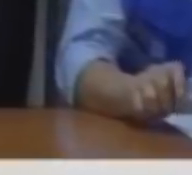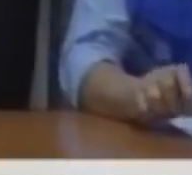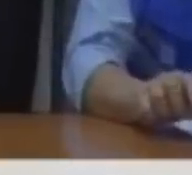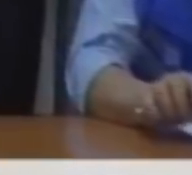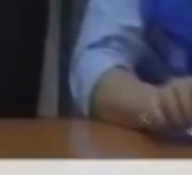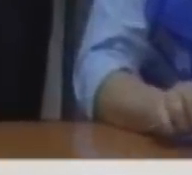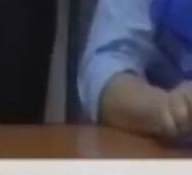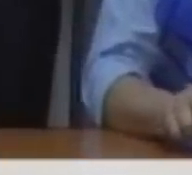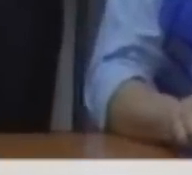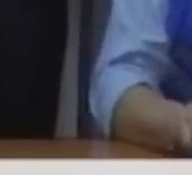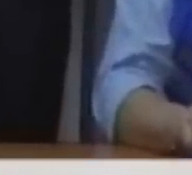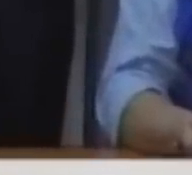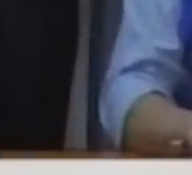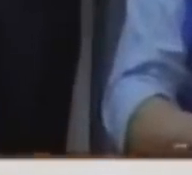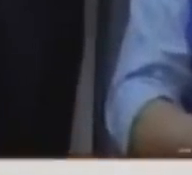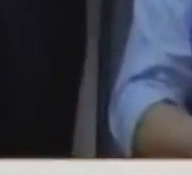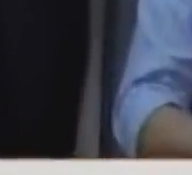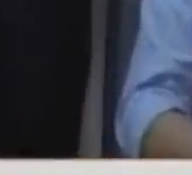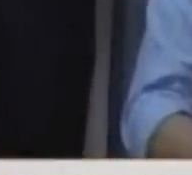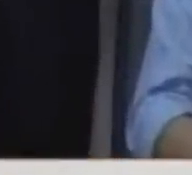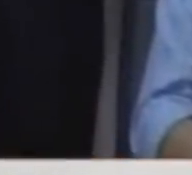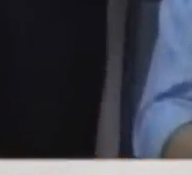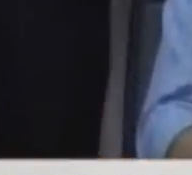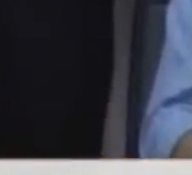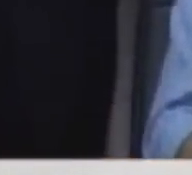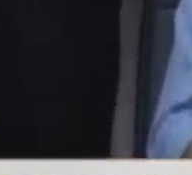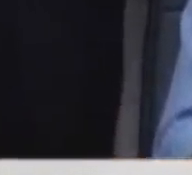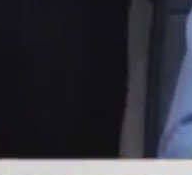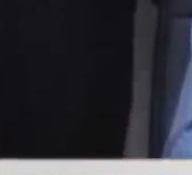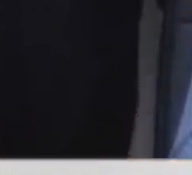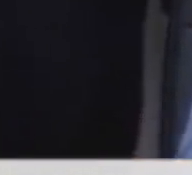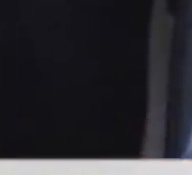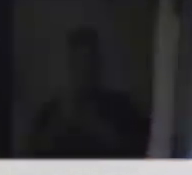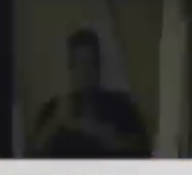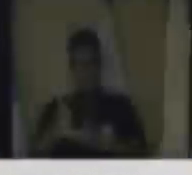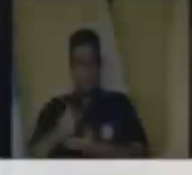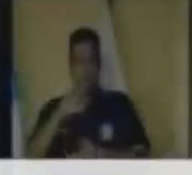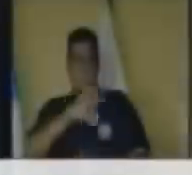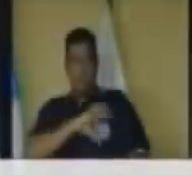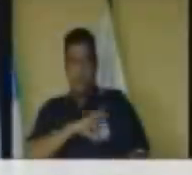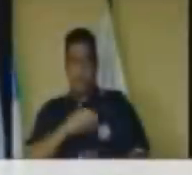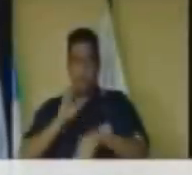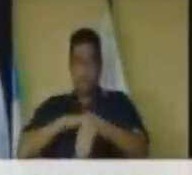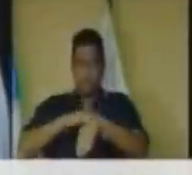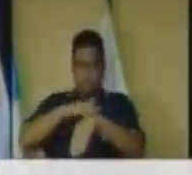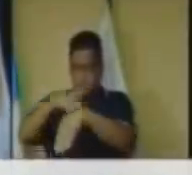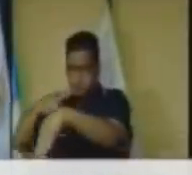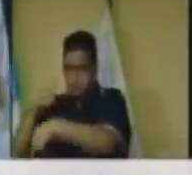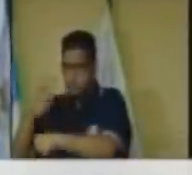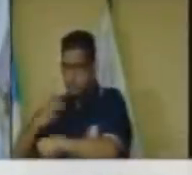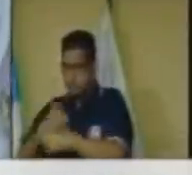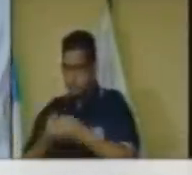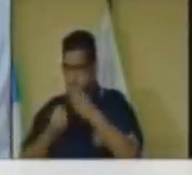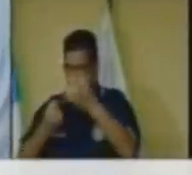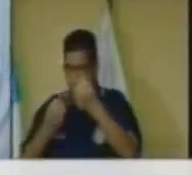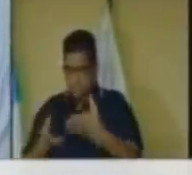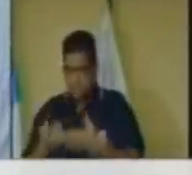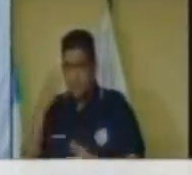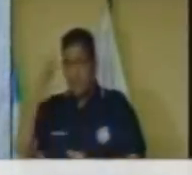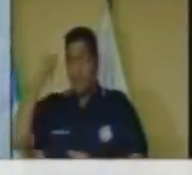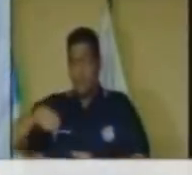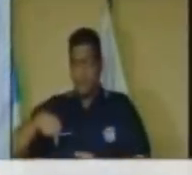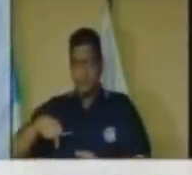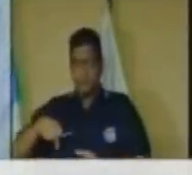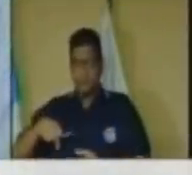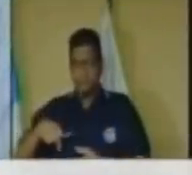Dice, el Ministerio de Salud Pública y Asistencia Social a la Población informa. Hoy lamentablemente falleció el